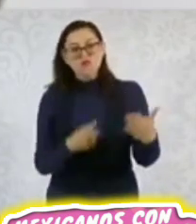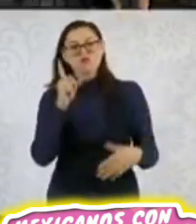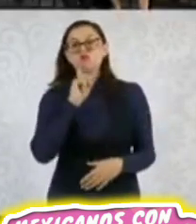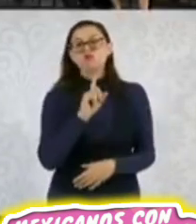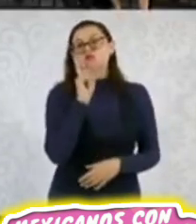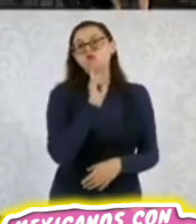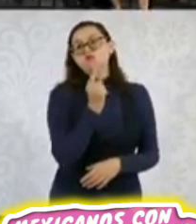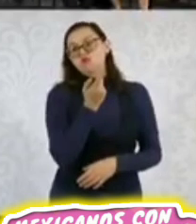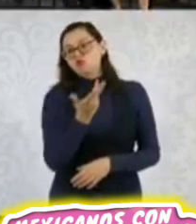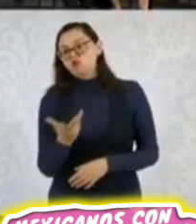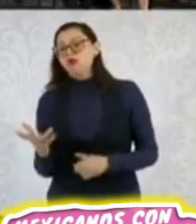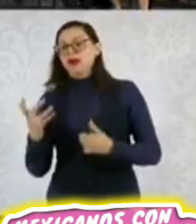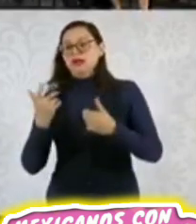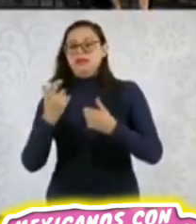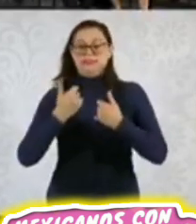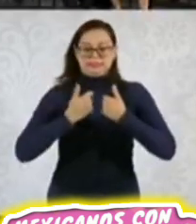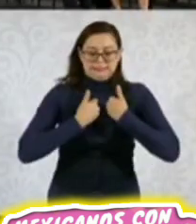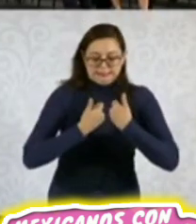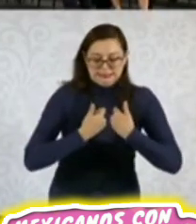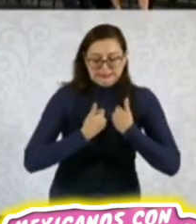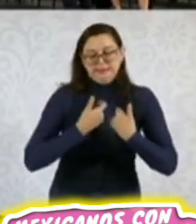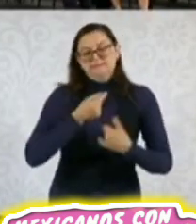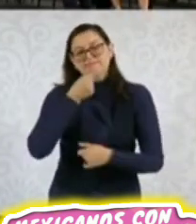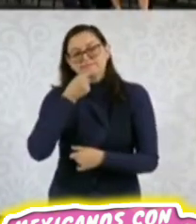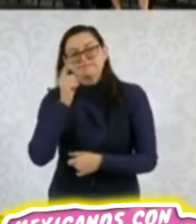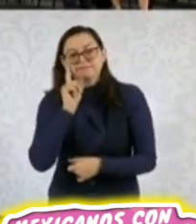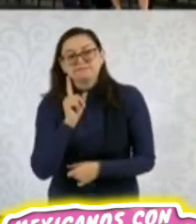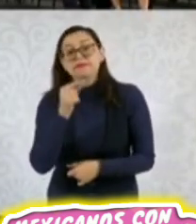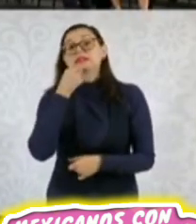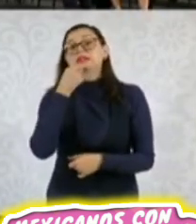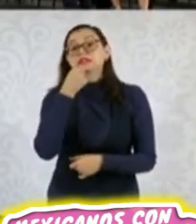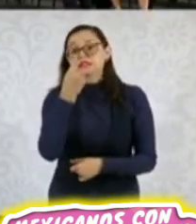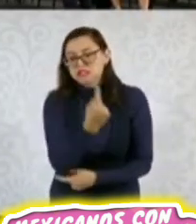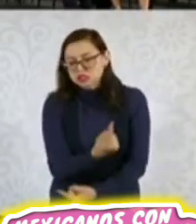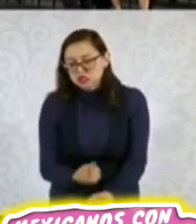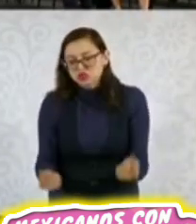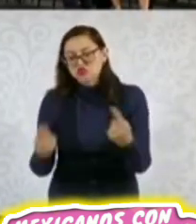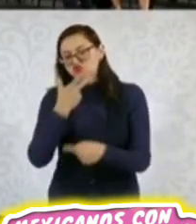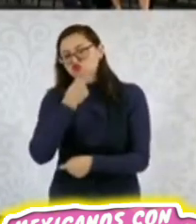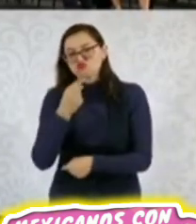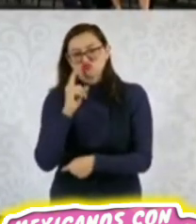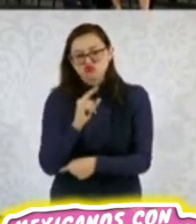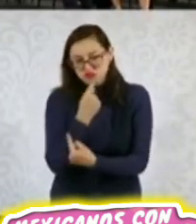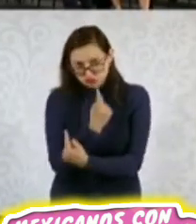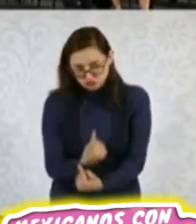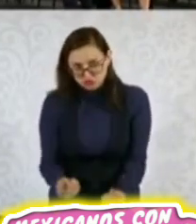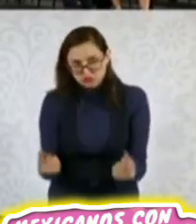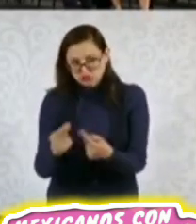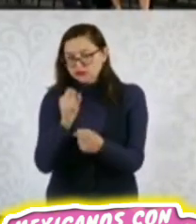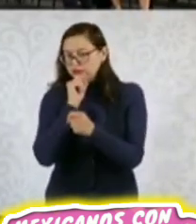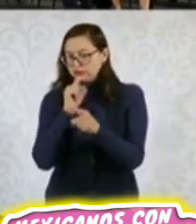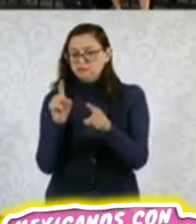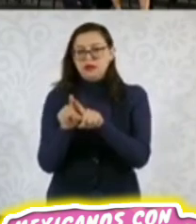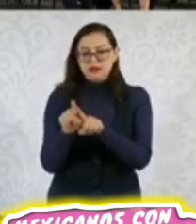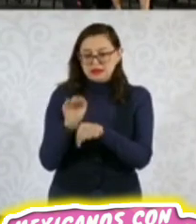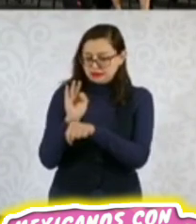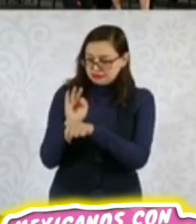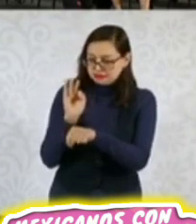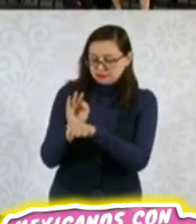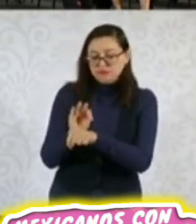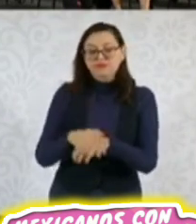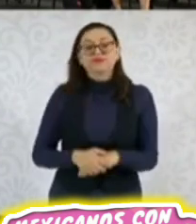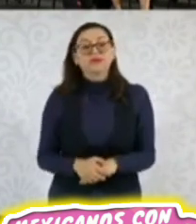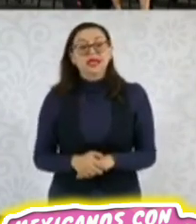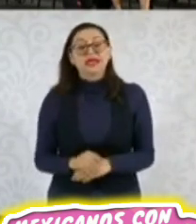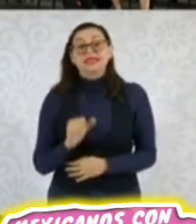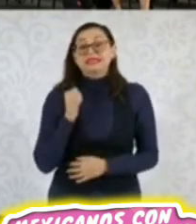Mujeres, Adolescentes, Niñas y Niños. Siguiente. Son en total modificación a 6